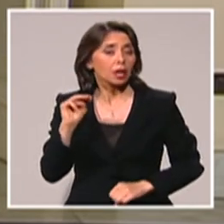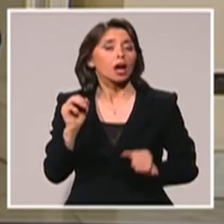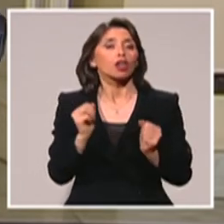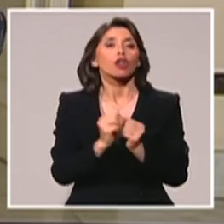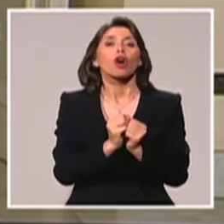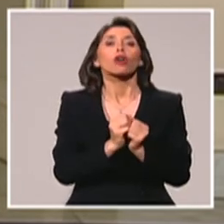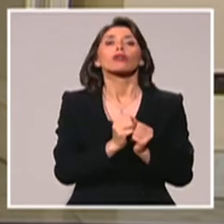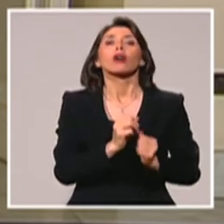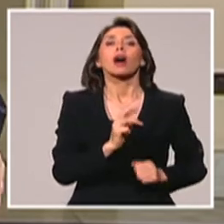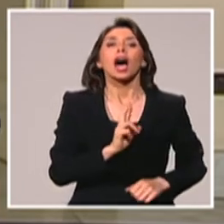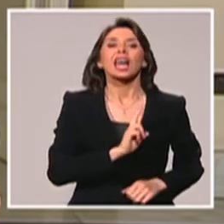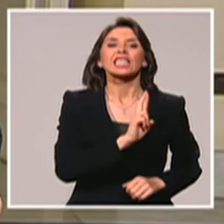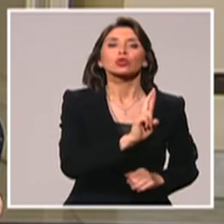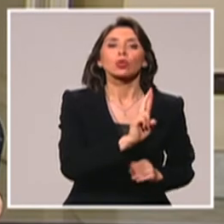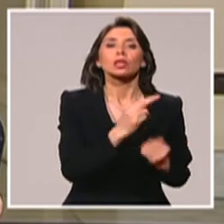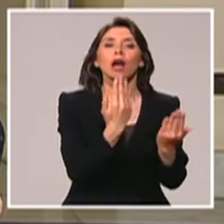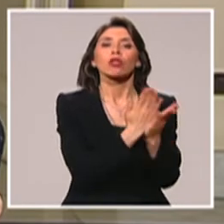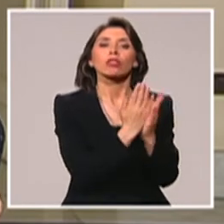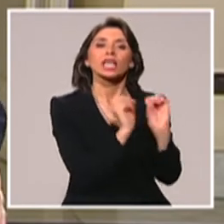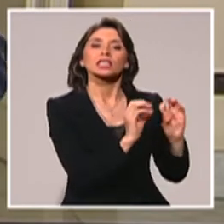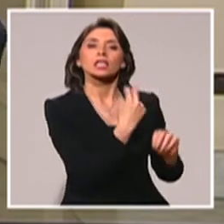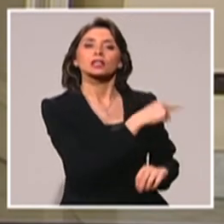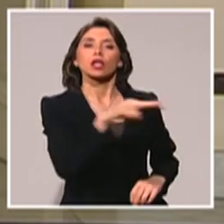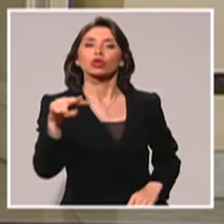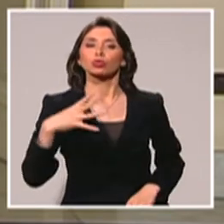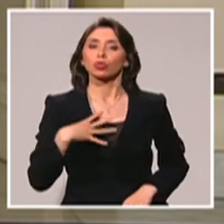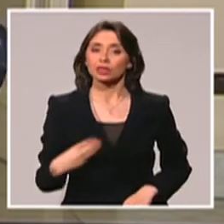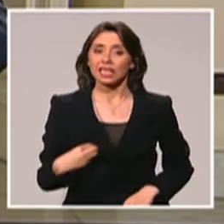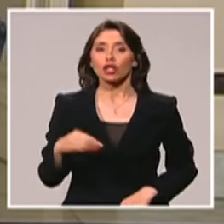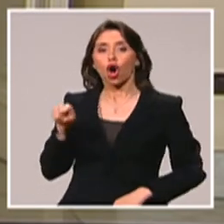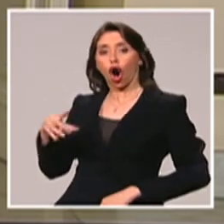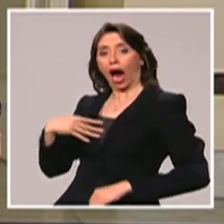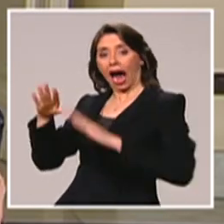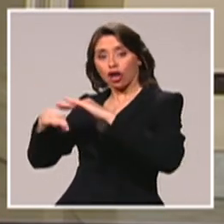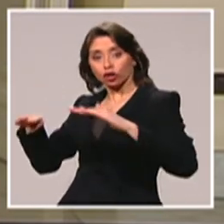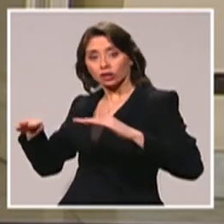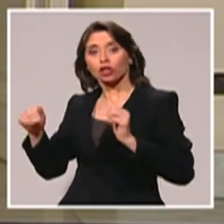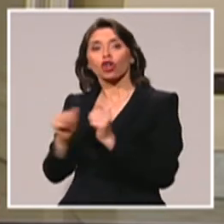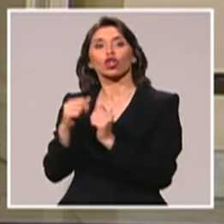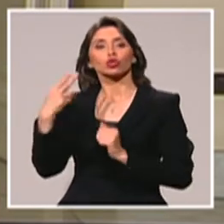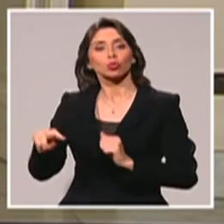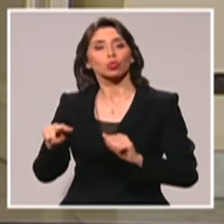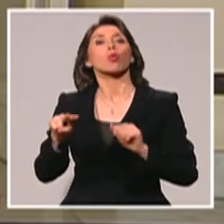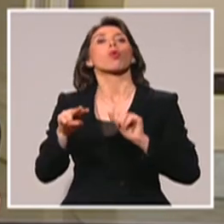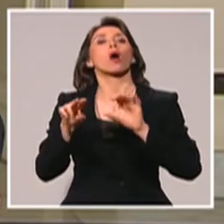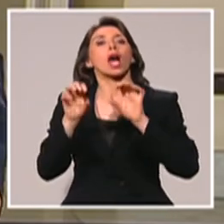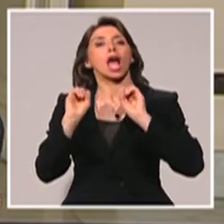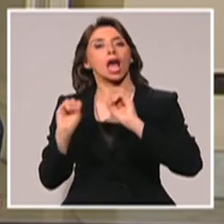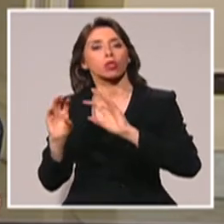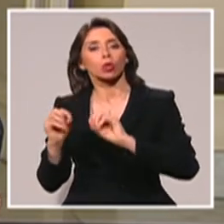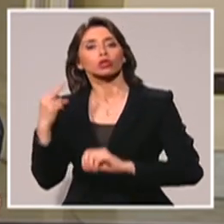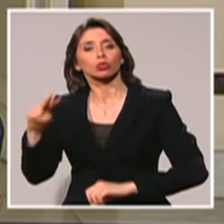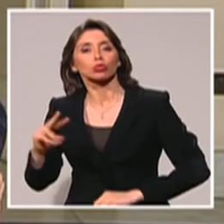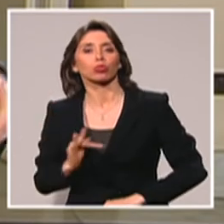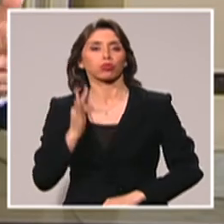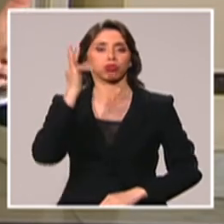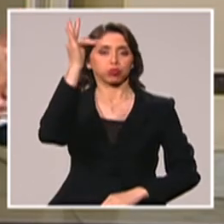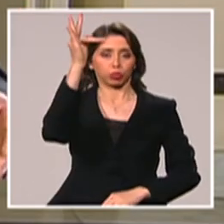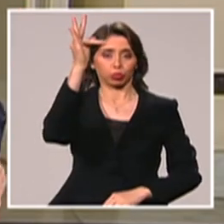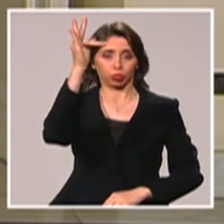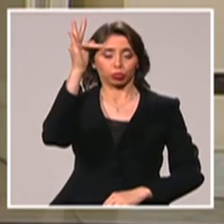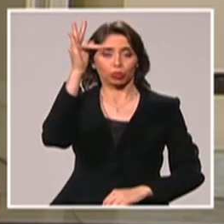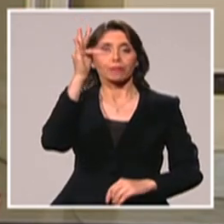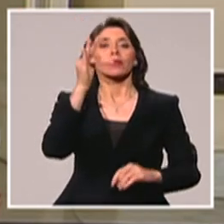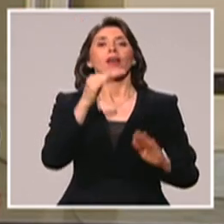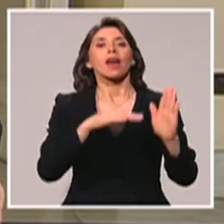resultados de la enseñanza de sus hijos ya los hijos con su propia educación y su propio futuro a nivel de educación